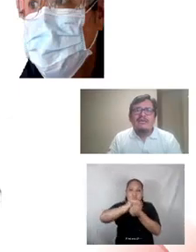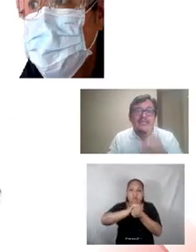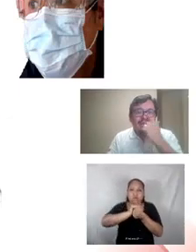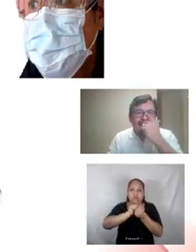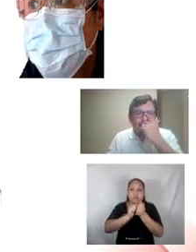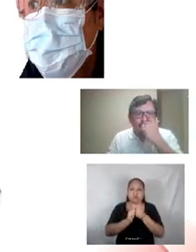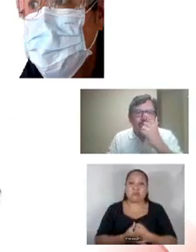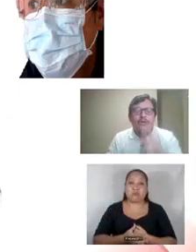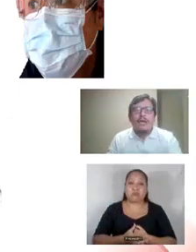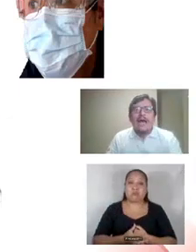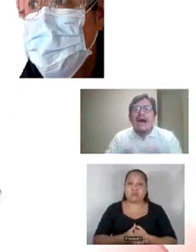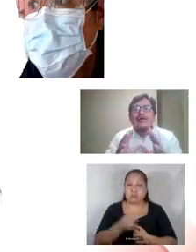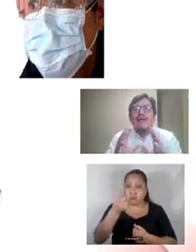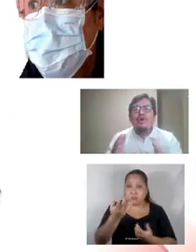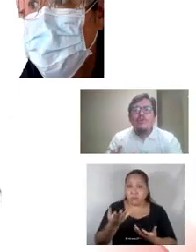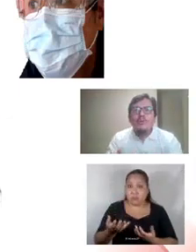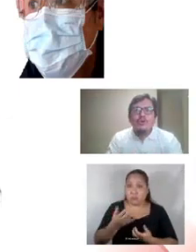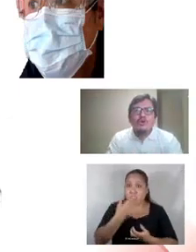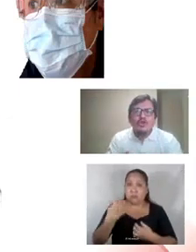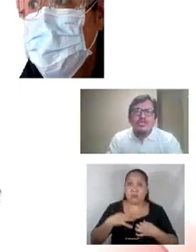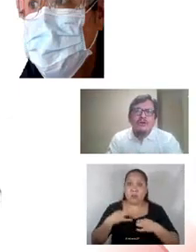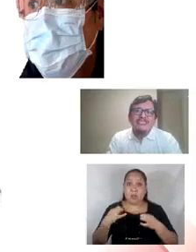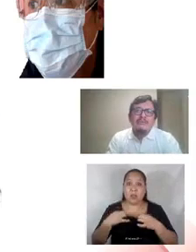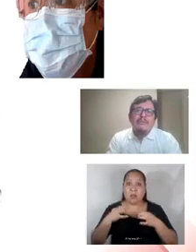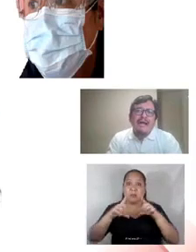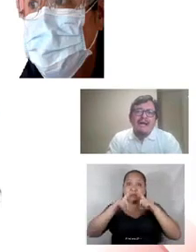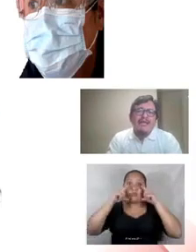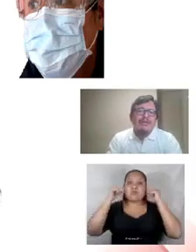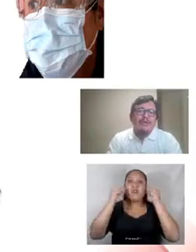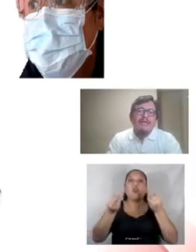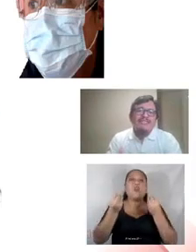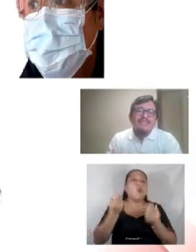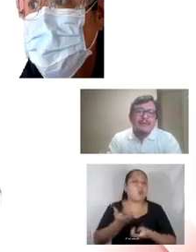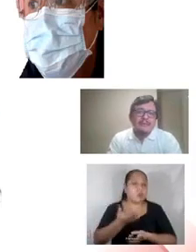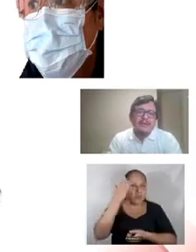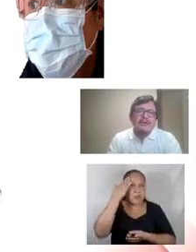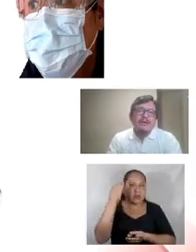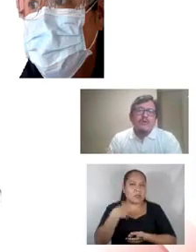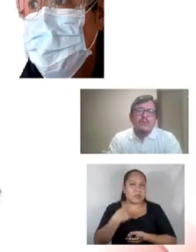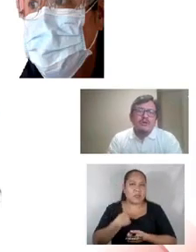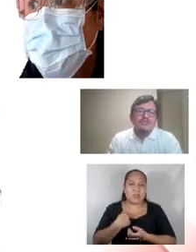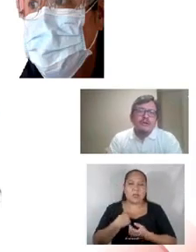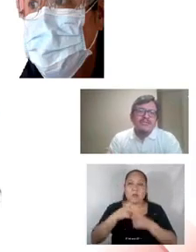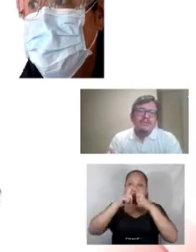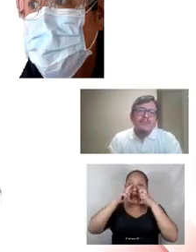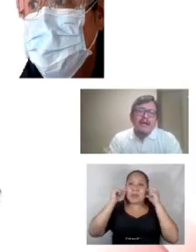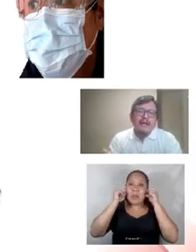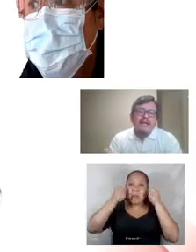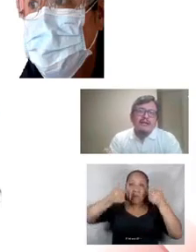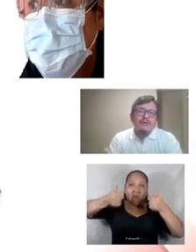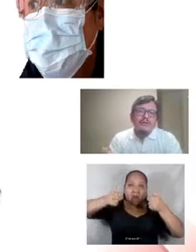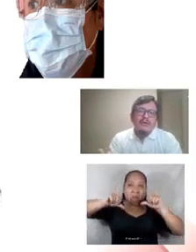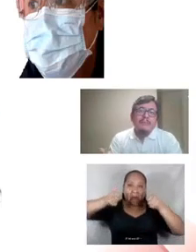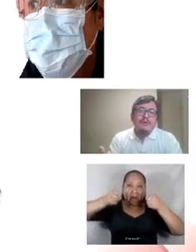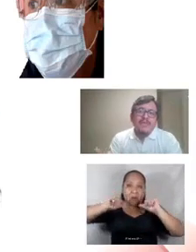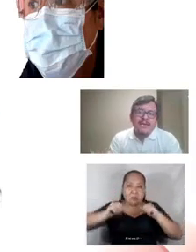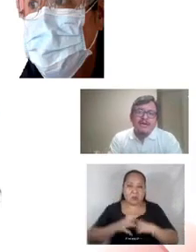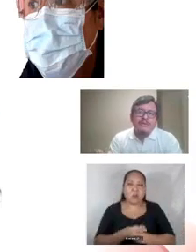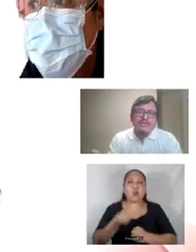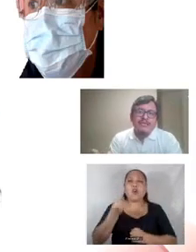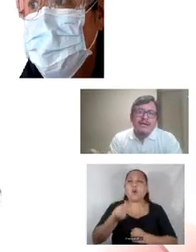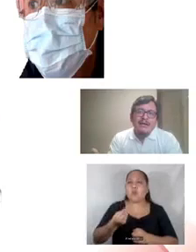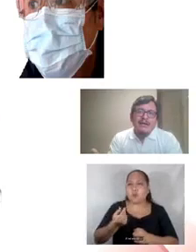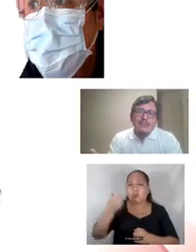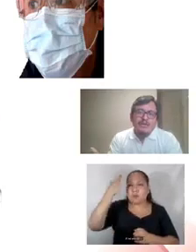Se prefiere usar la mascarilla de tela de algodón. Ahora, ¿cómo puedo yo saber si mi mascarilla todavía sirve? ¿Cómo puedo saber si mi mascarilla todavía